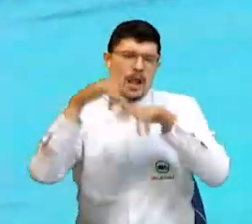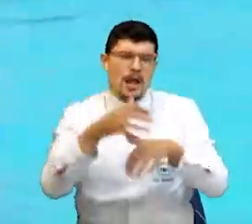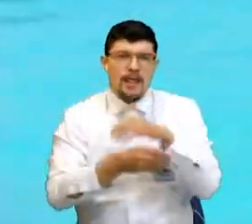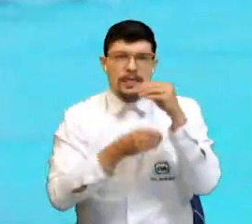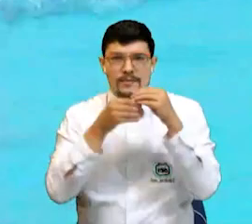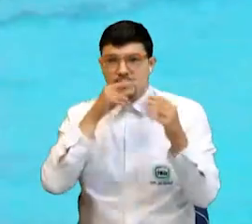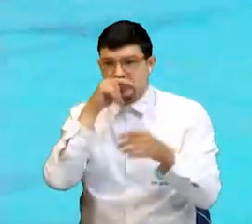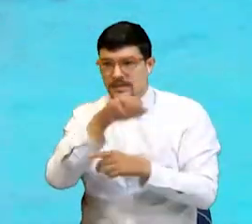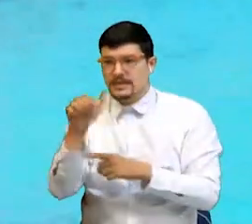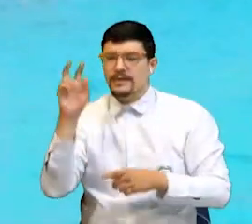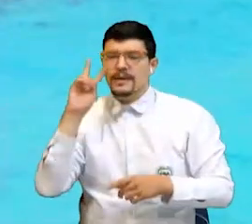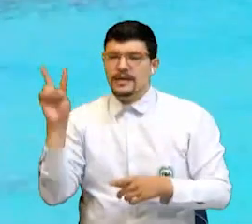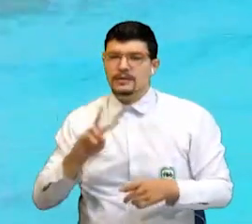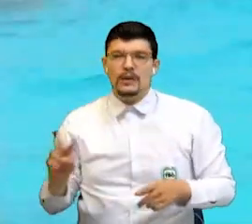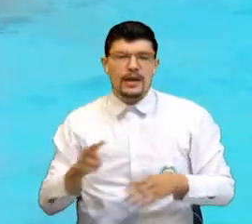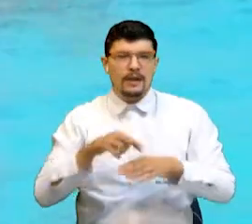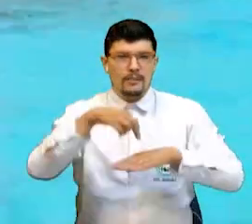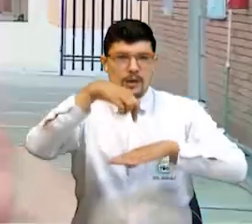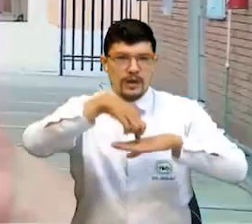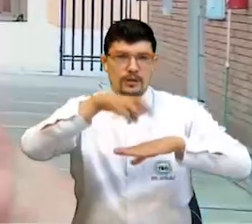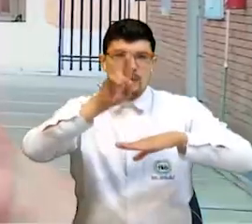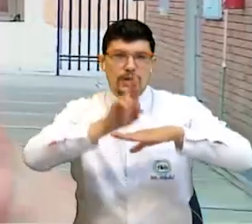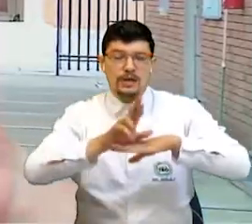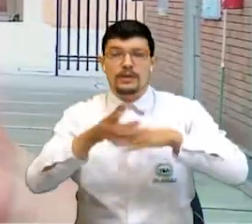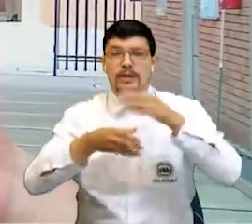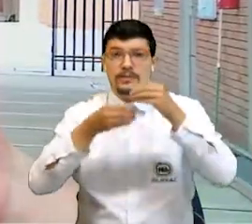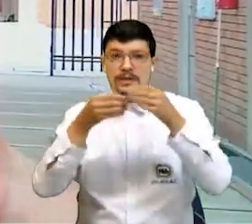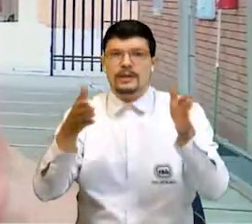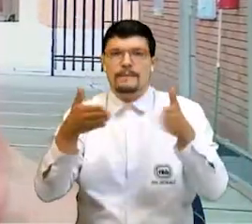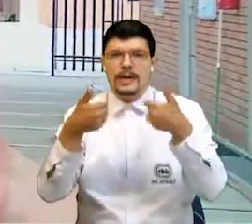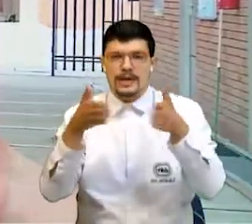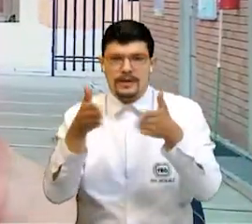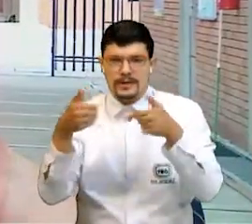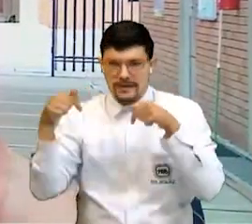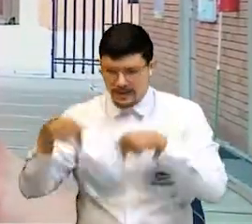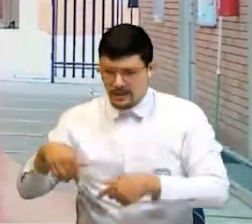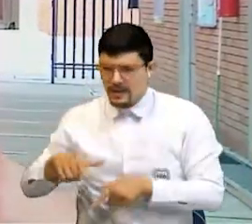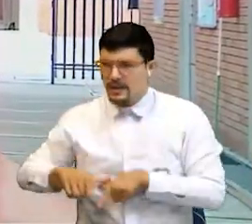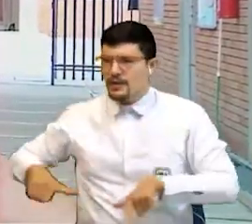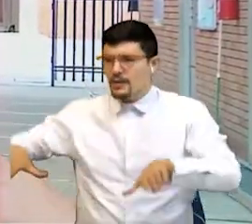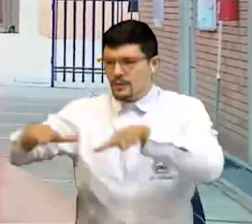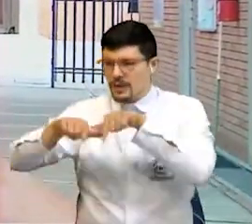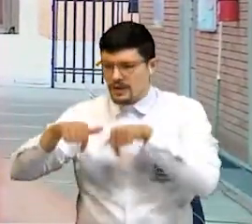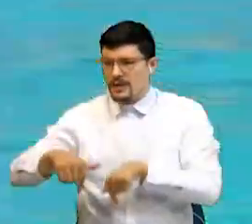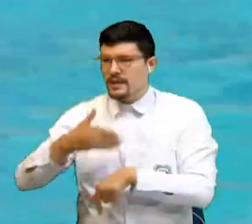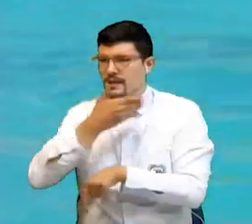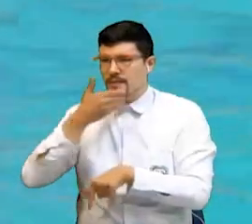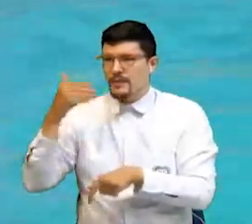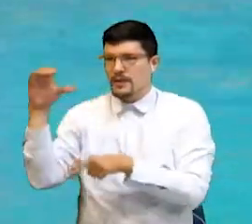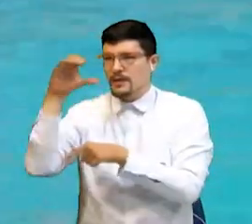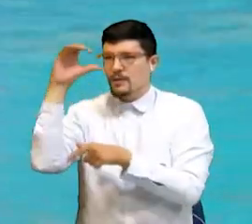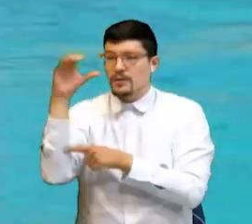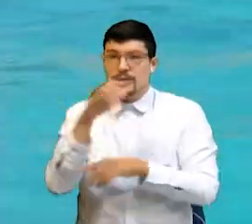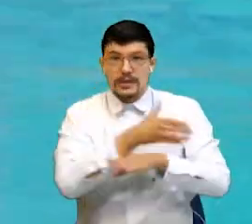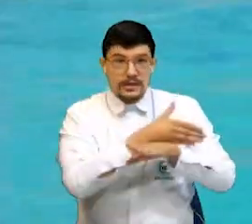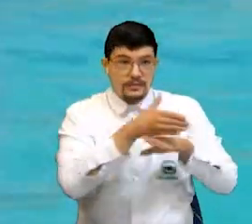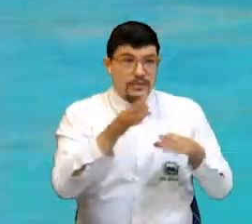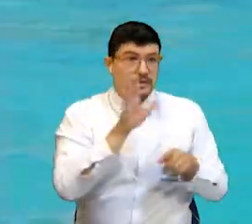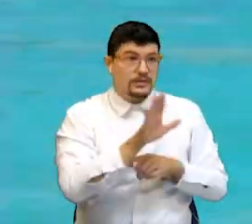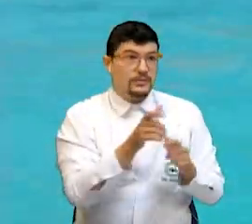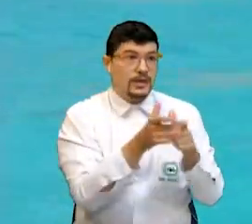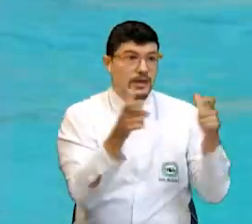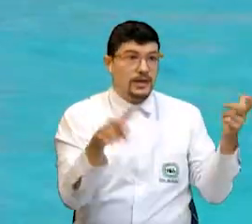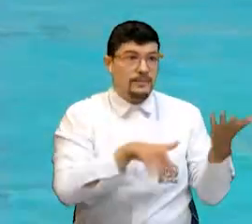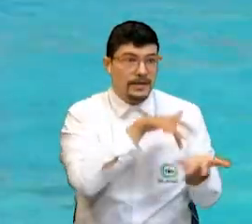venezuela de puerto rico y de panamá van a apoyarse acá en estas instalaciones que son una de las mejores de colombia después de su gran participación